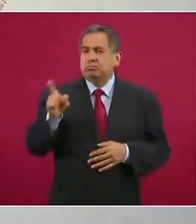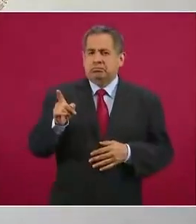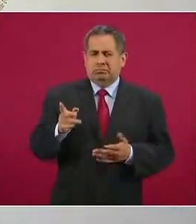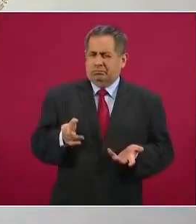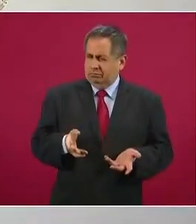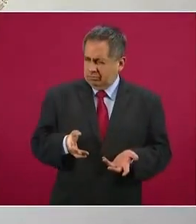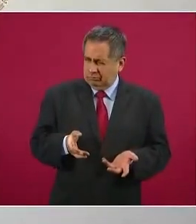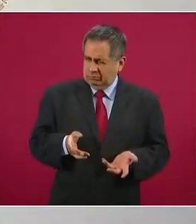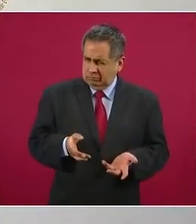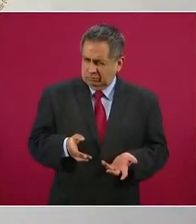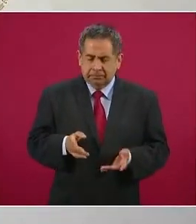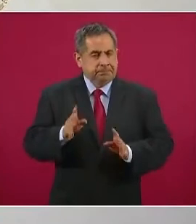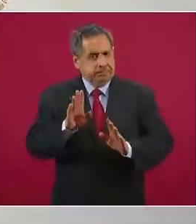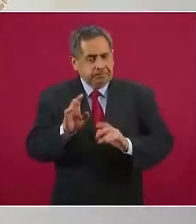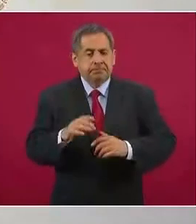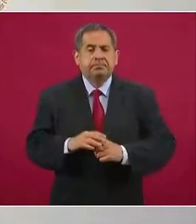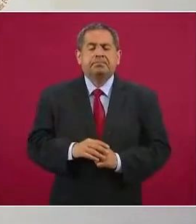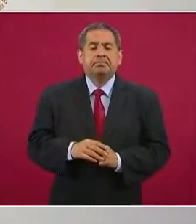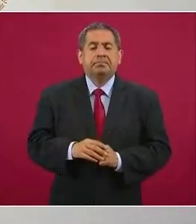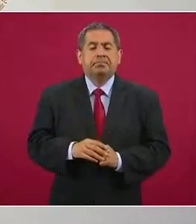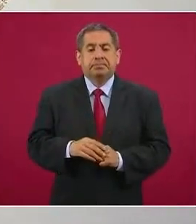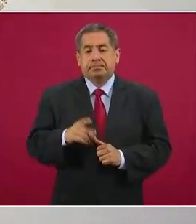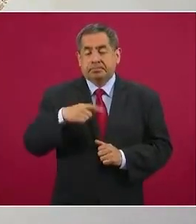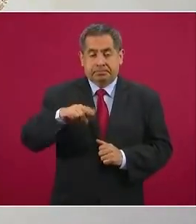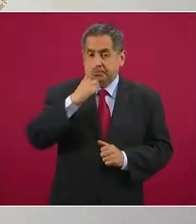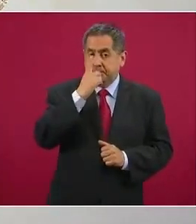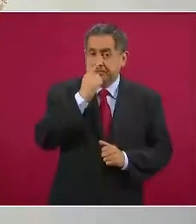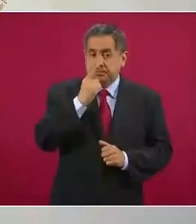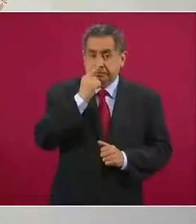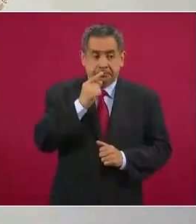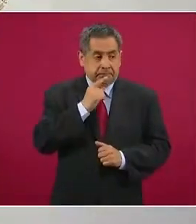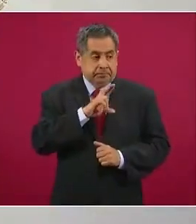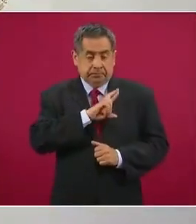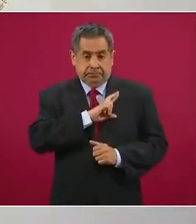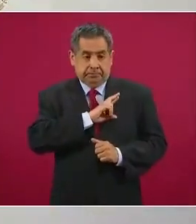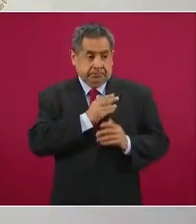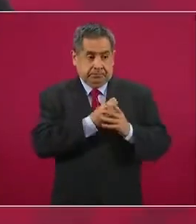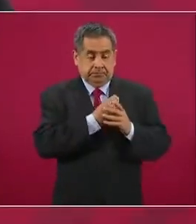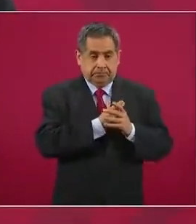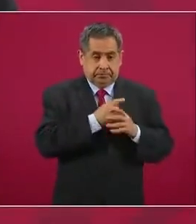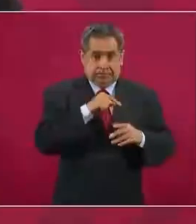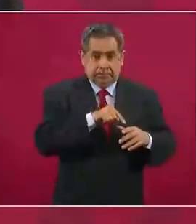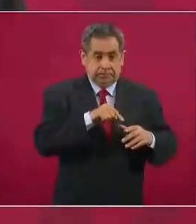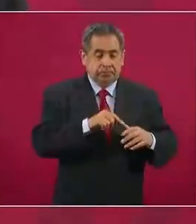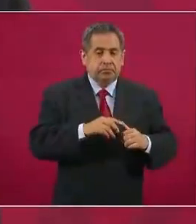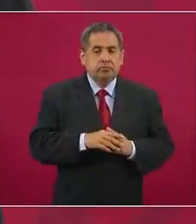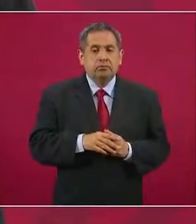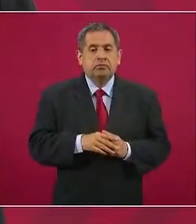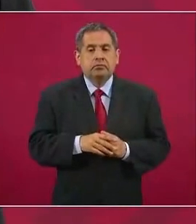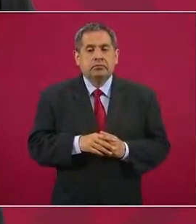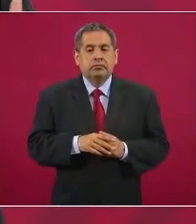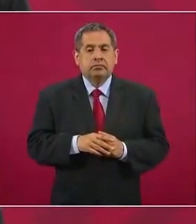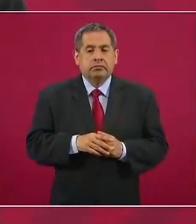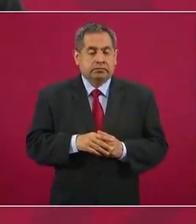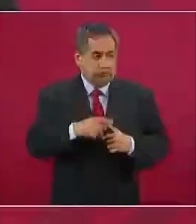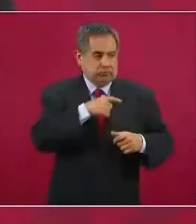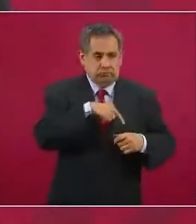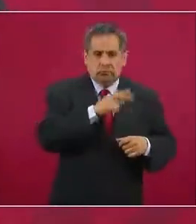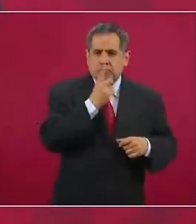La policía privada que